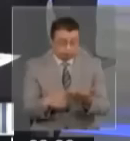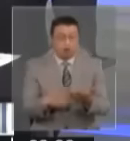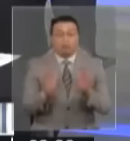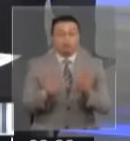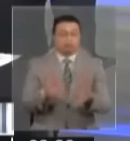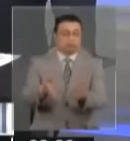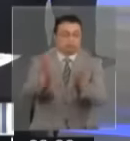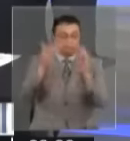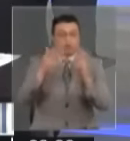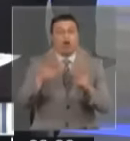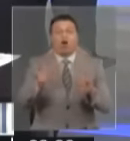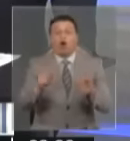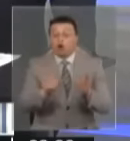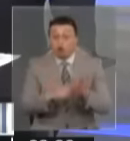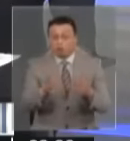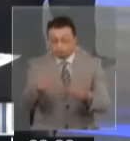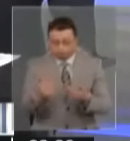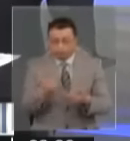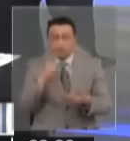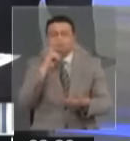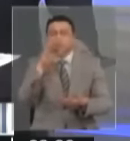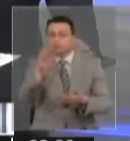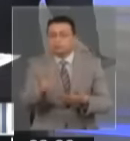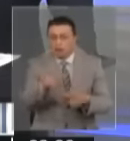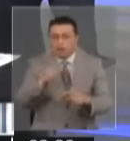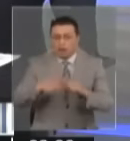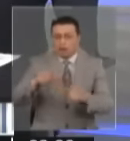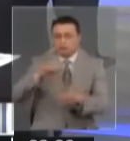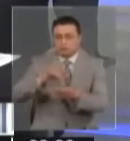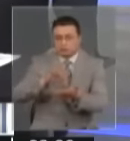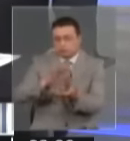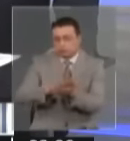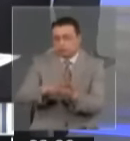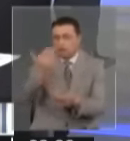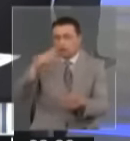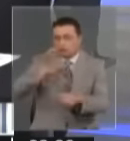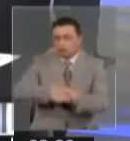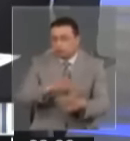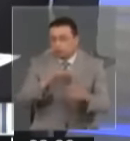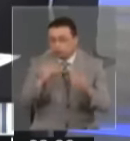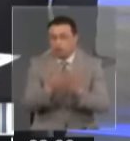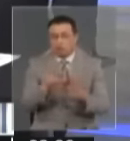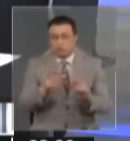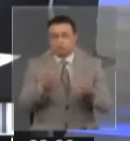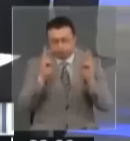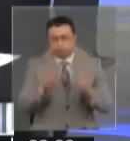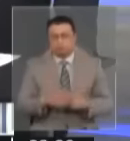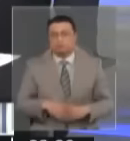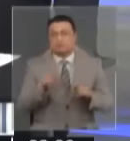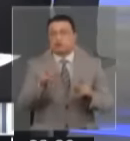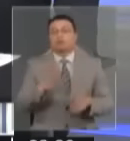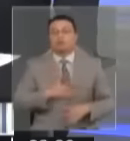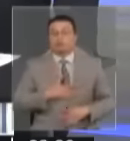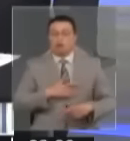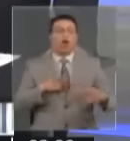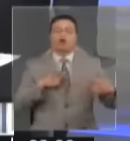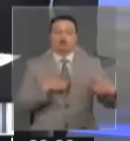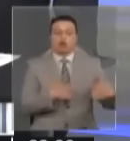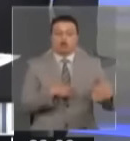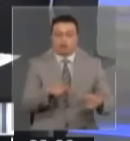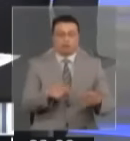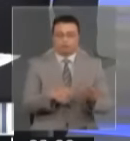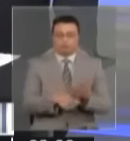tenga la documentación, también para ver de qué persona se trata. Cristian, ¿a favor o en contra? Mira, en contra. La verdad que esto es parte,